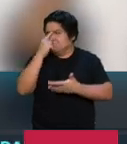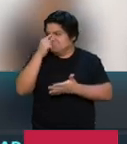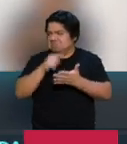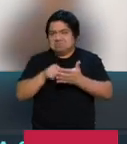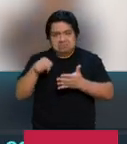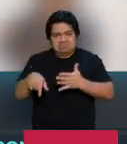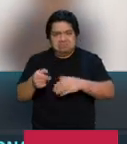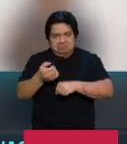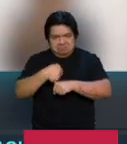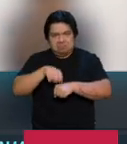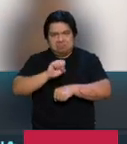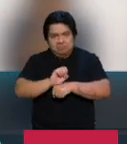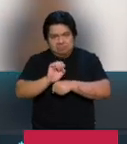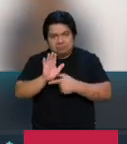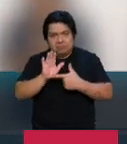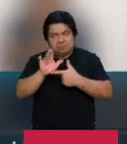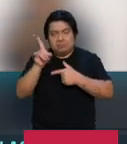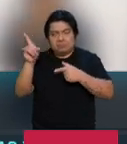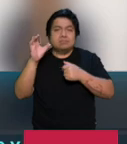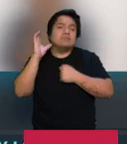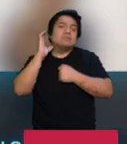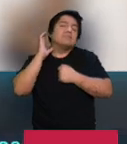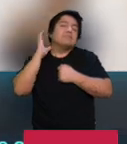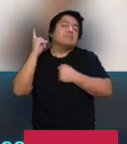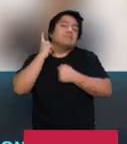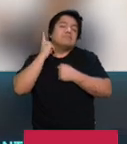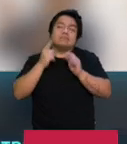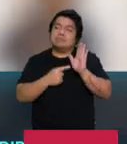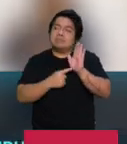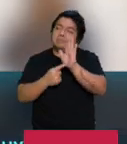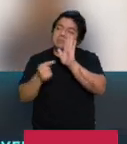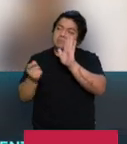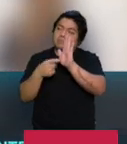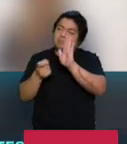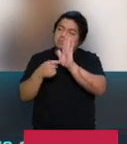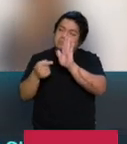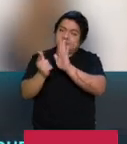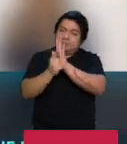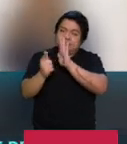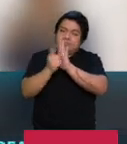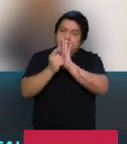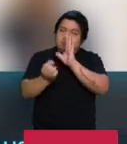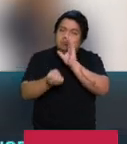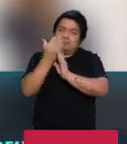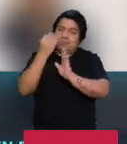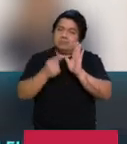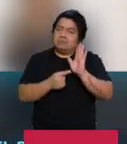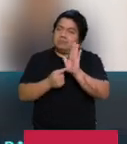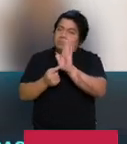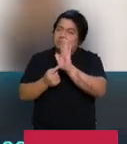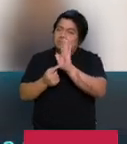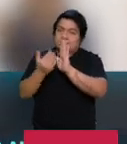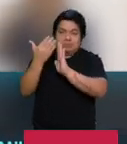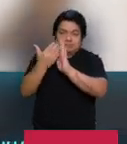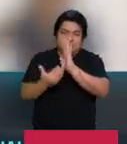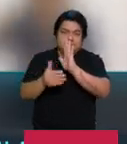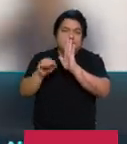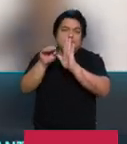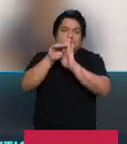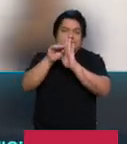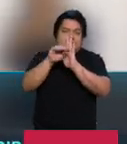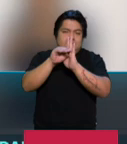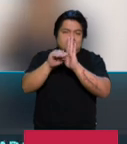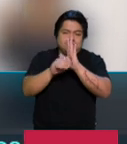misma semana, a la Cámara de Diputados, para que pues tenga todo el marco